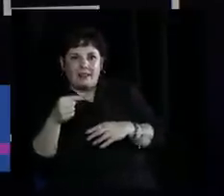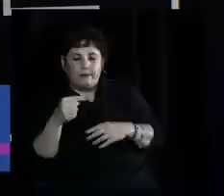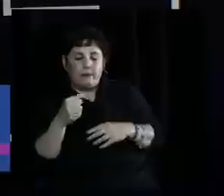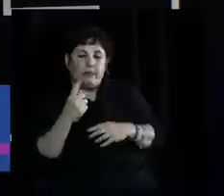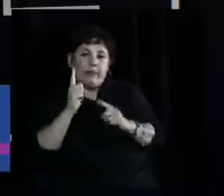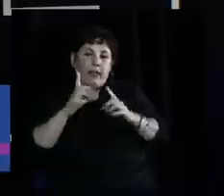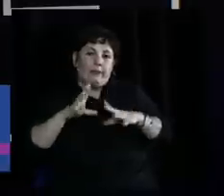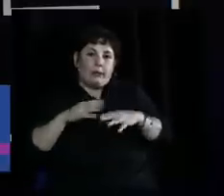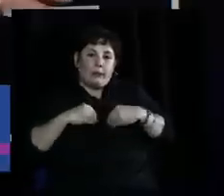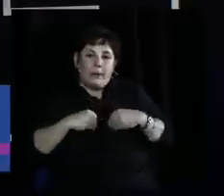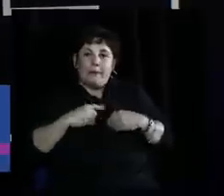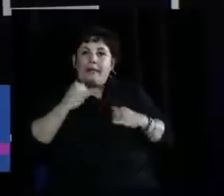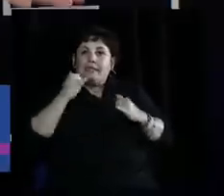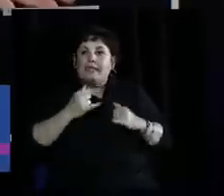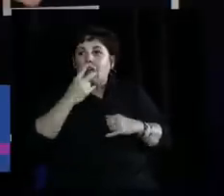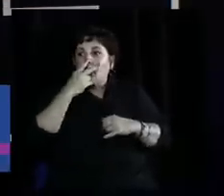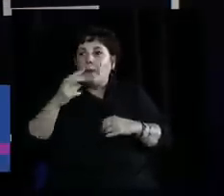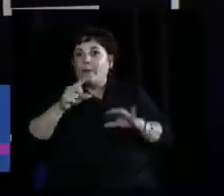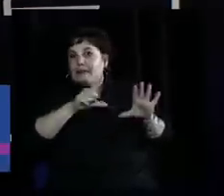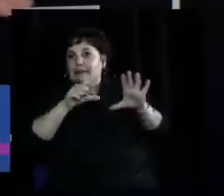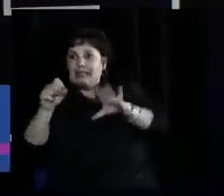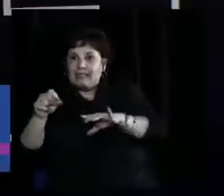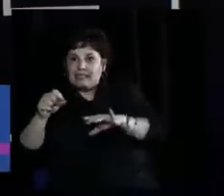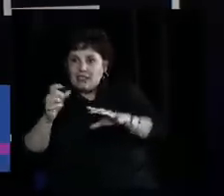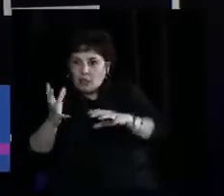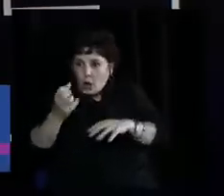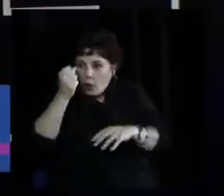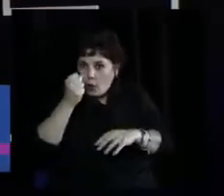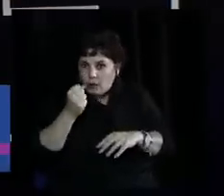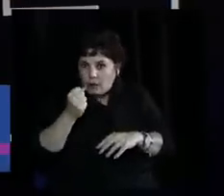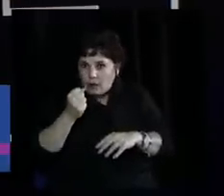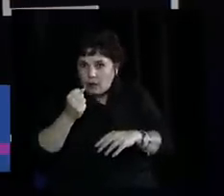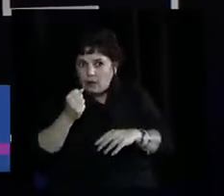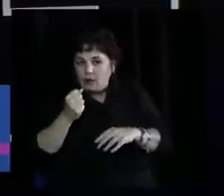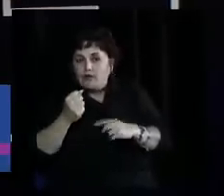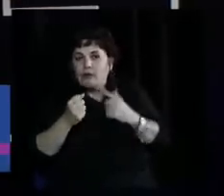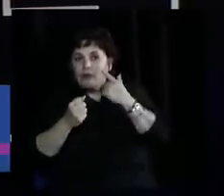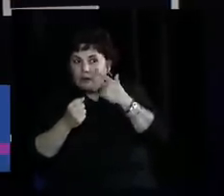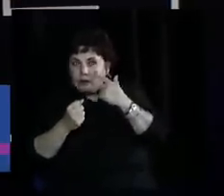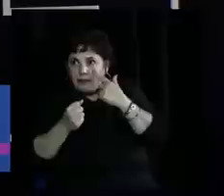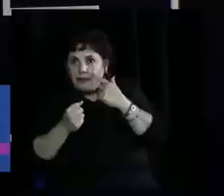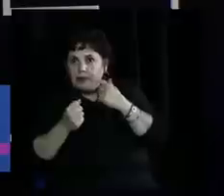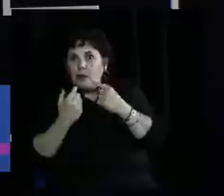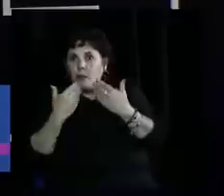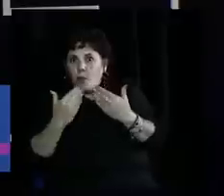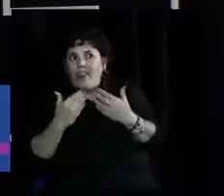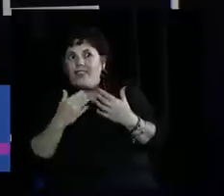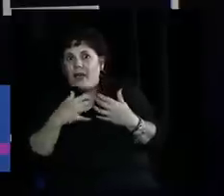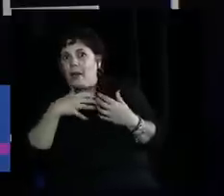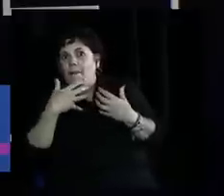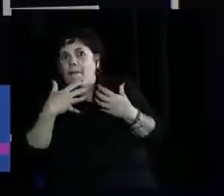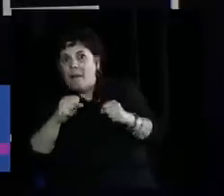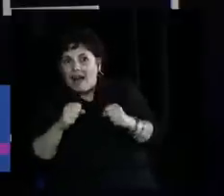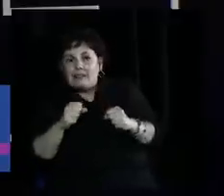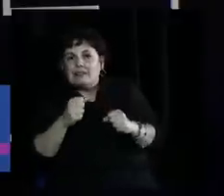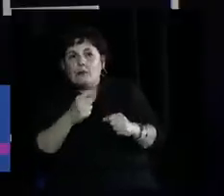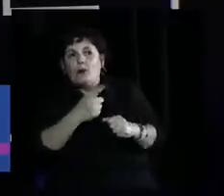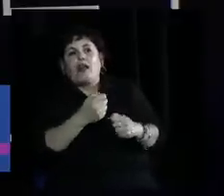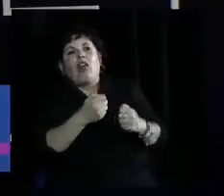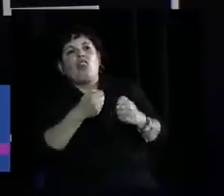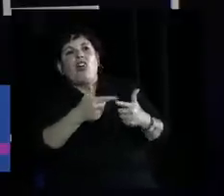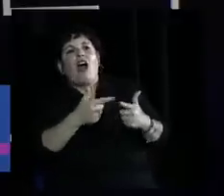que asumir que si son 2.700 casos los que se registran, en realidad hay un porcentaje más que no ha sido detectado porque dieron